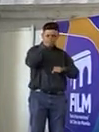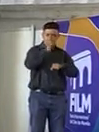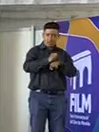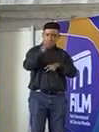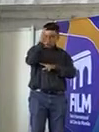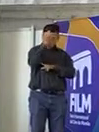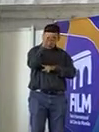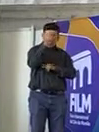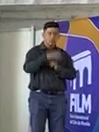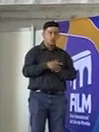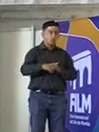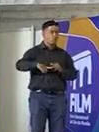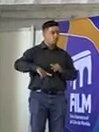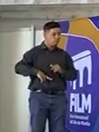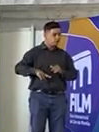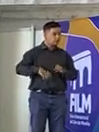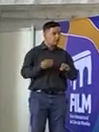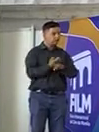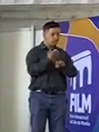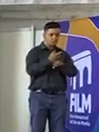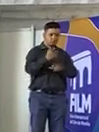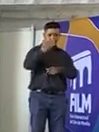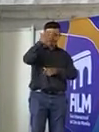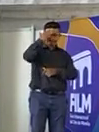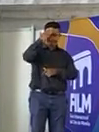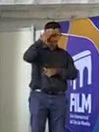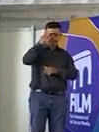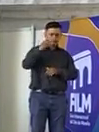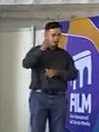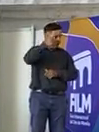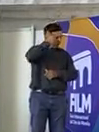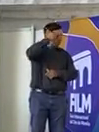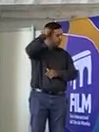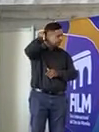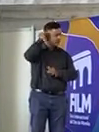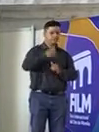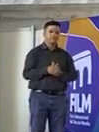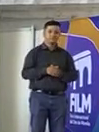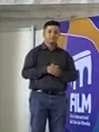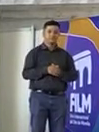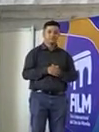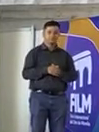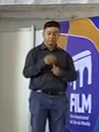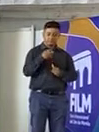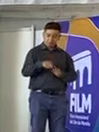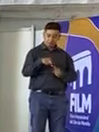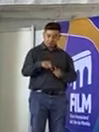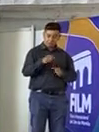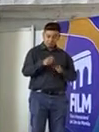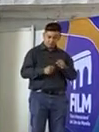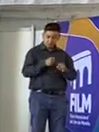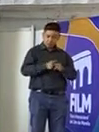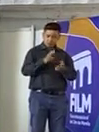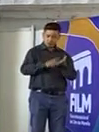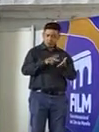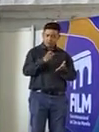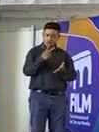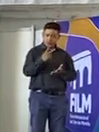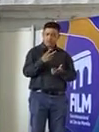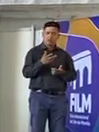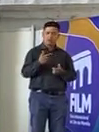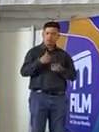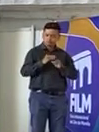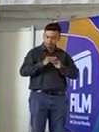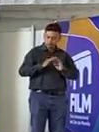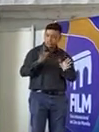Cultura del Gobierno del Estado, encabezado por Alfredo Ramírez Bedoya. En este año distribuimos, gracias